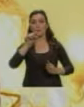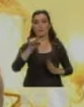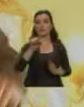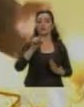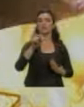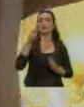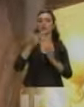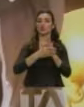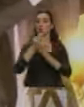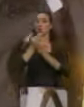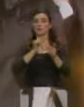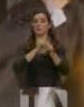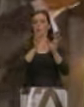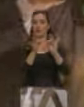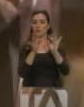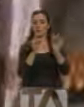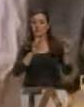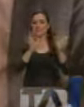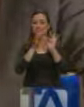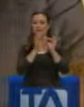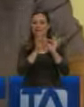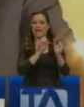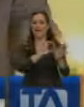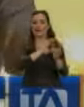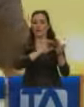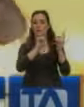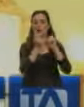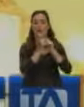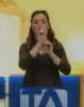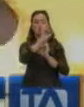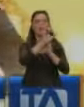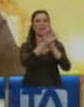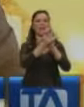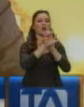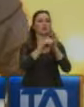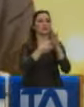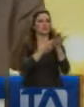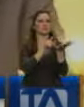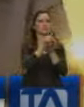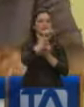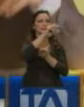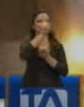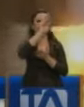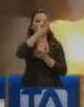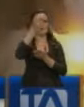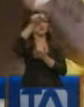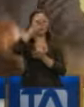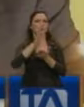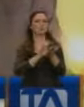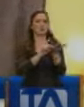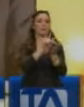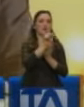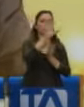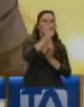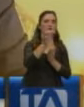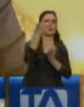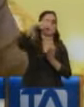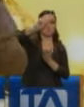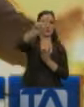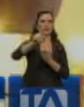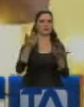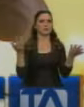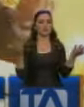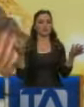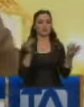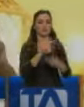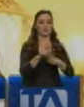escritura. Luego hicieron un arreglo ilegal para pagar $16 millones que nunca se pagaron. Solo se pagaron $8 millones. Y